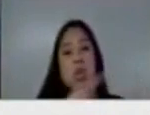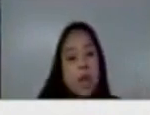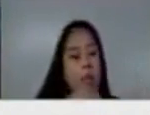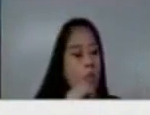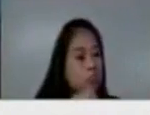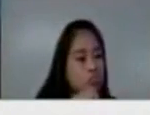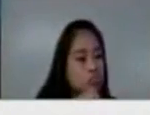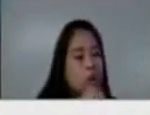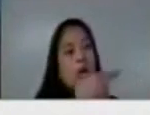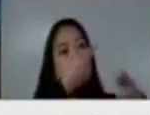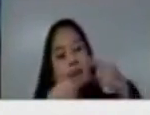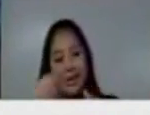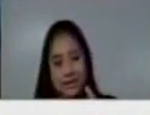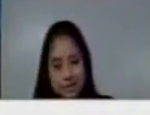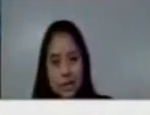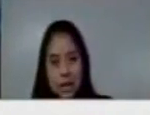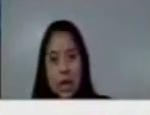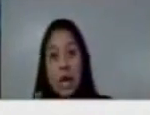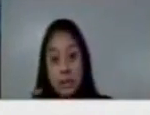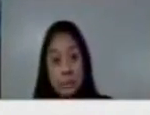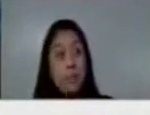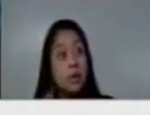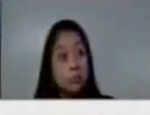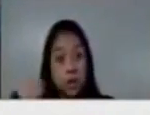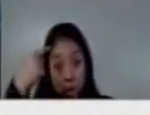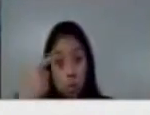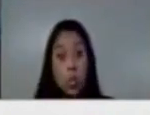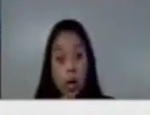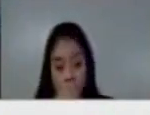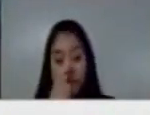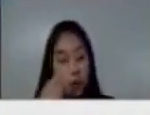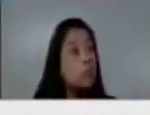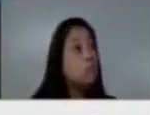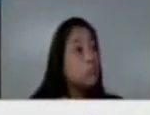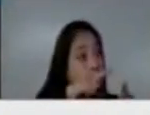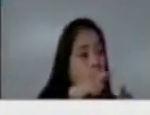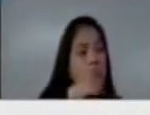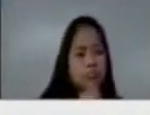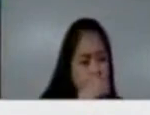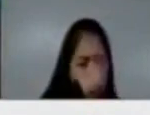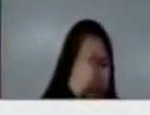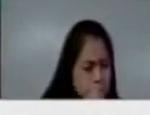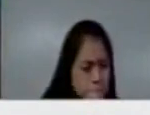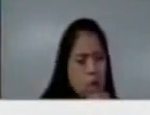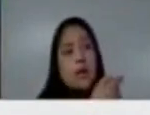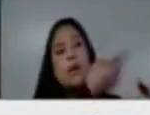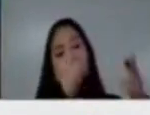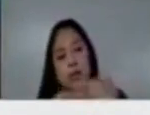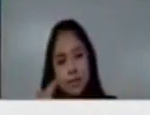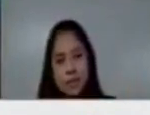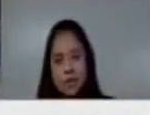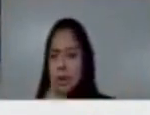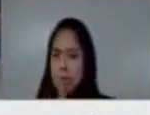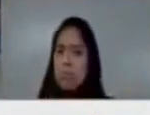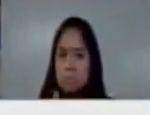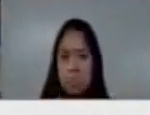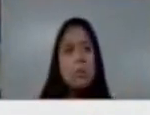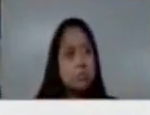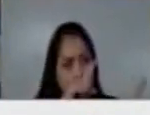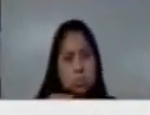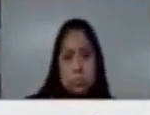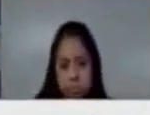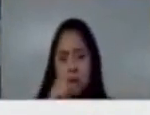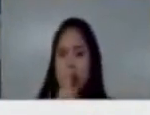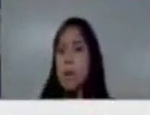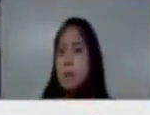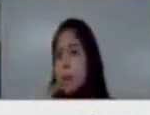y regrese, y si lo hace bien el año entrante, vaya, trabaje y regrese. Creo que va a ser una de las buenas maneras. México nos